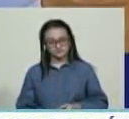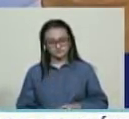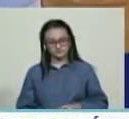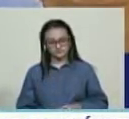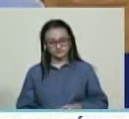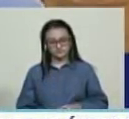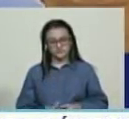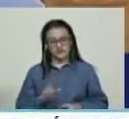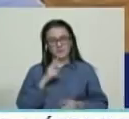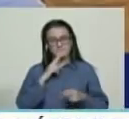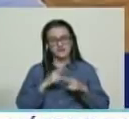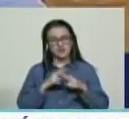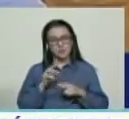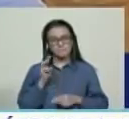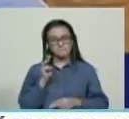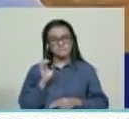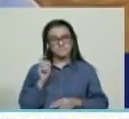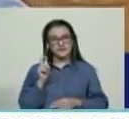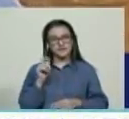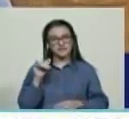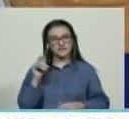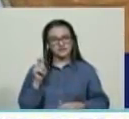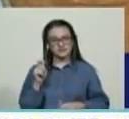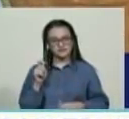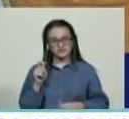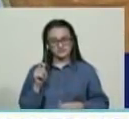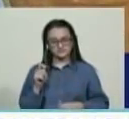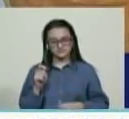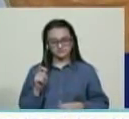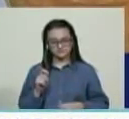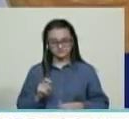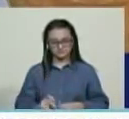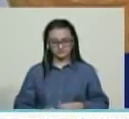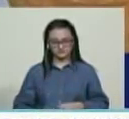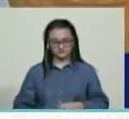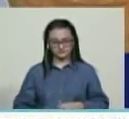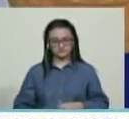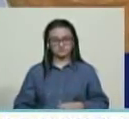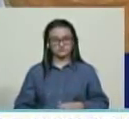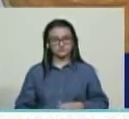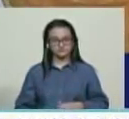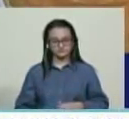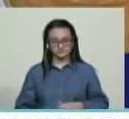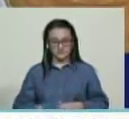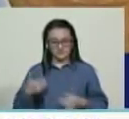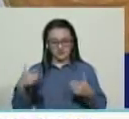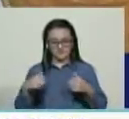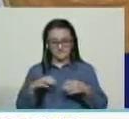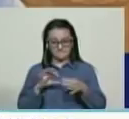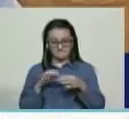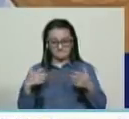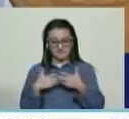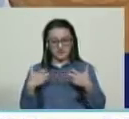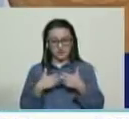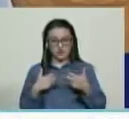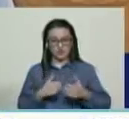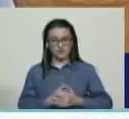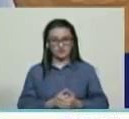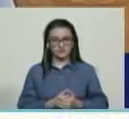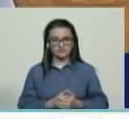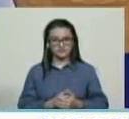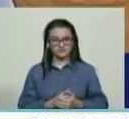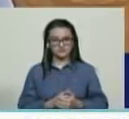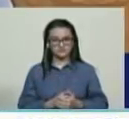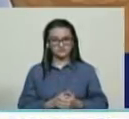Una muchacha apellido Petit. Que era de las más peleonas. De las más peleonas. Pero al final se